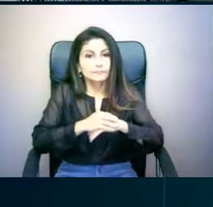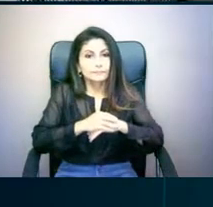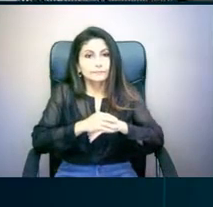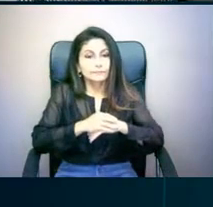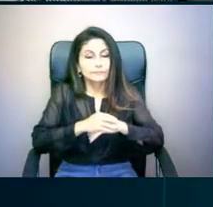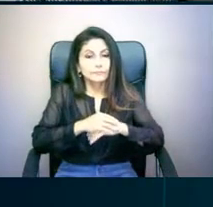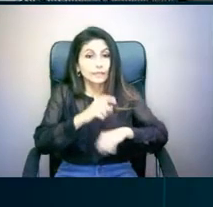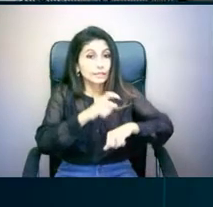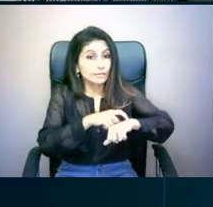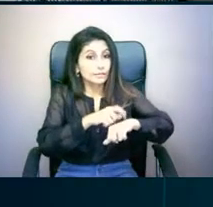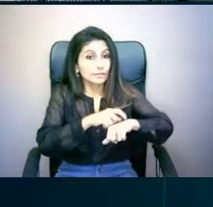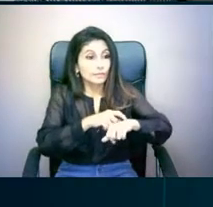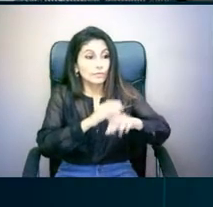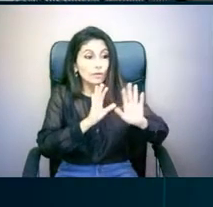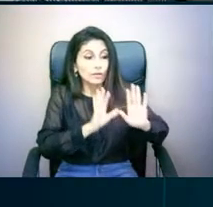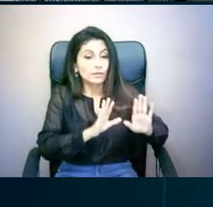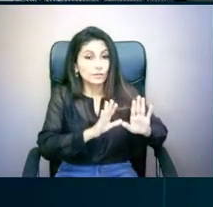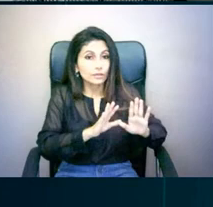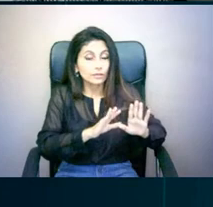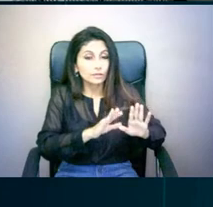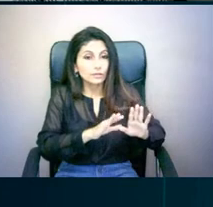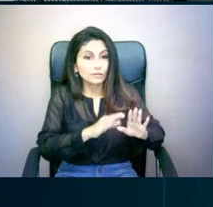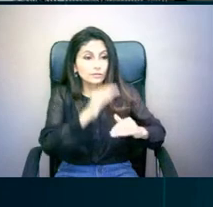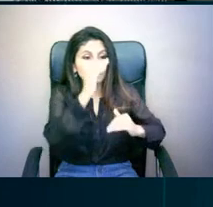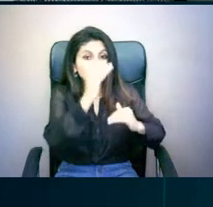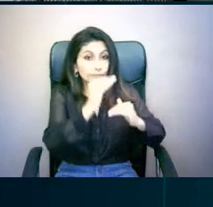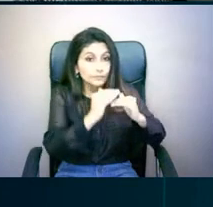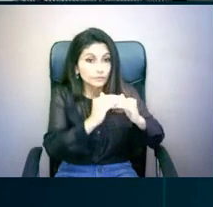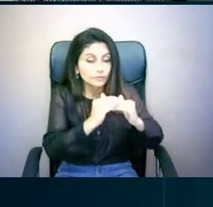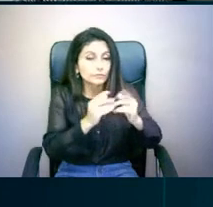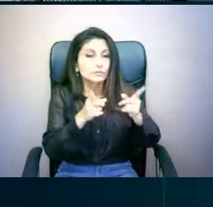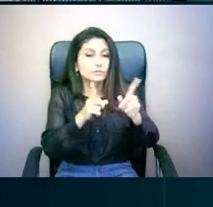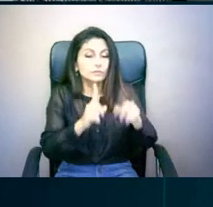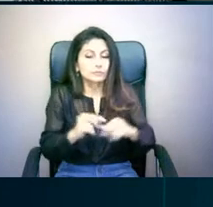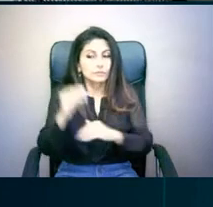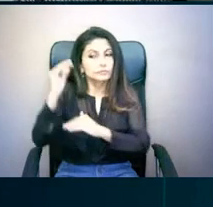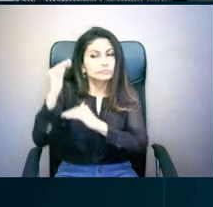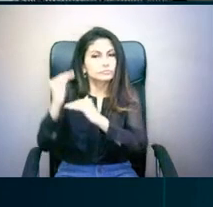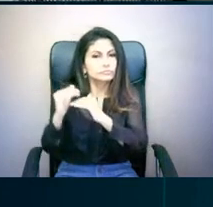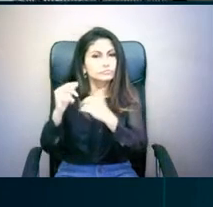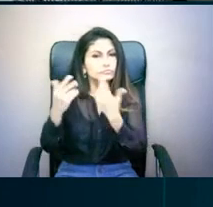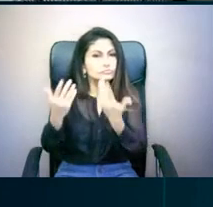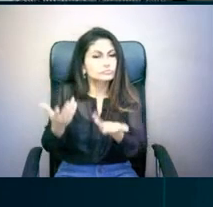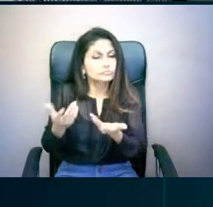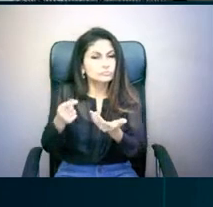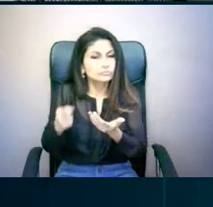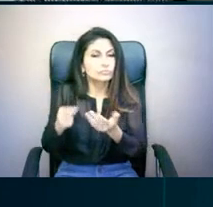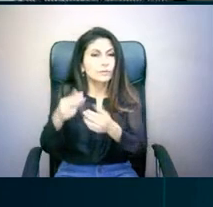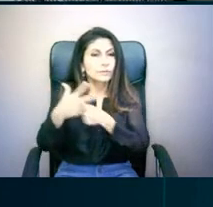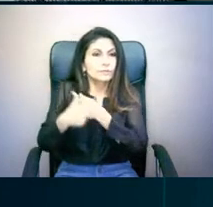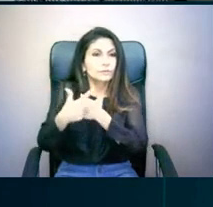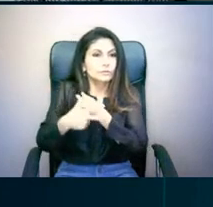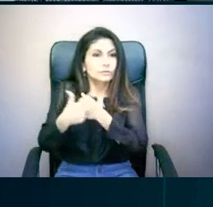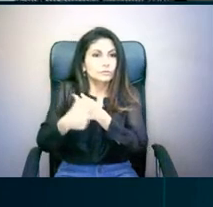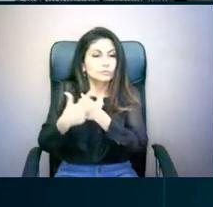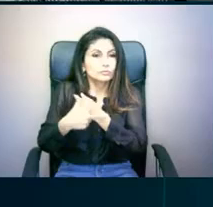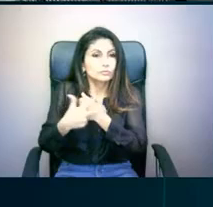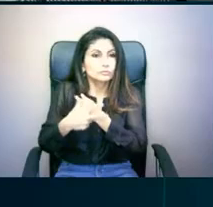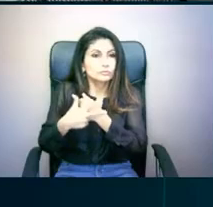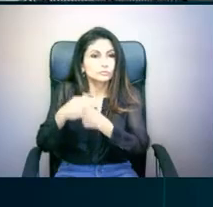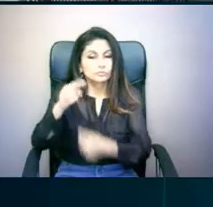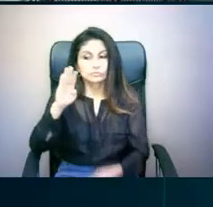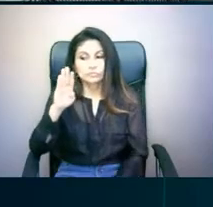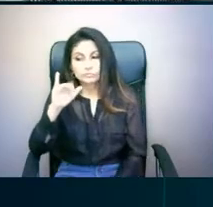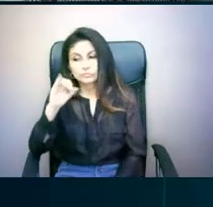el tiempo de retención, también obtenemos una disminución en la producción del